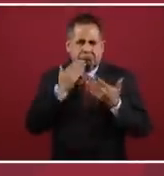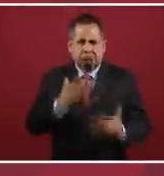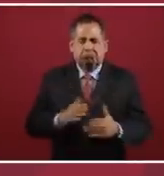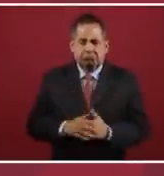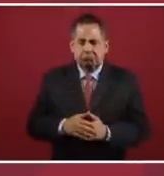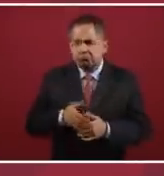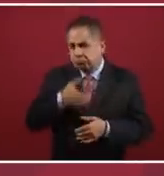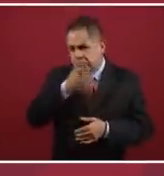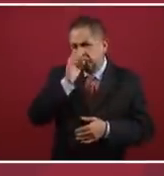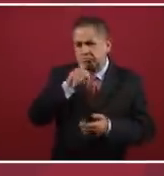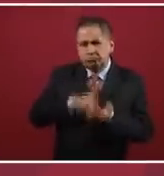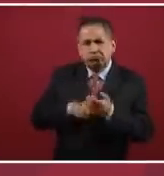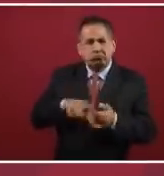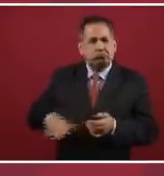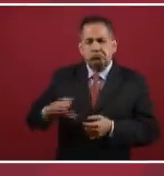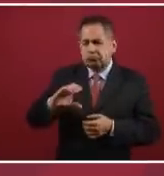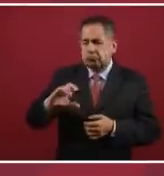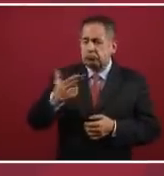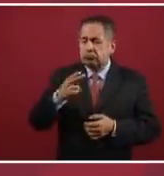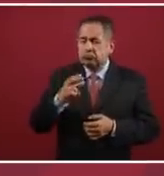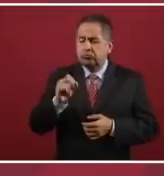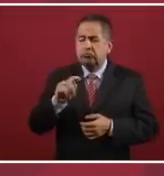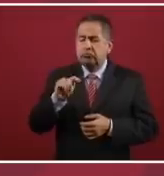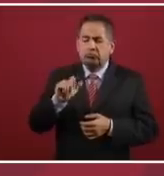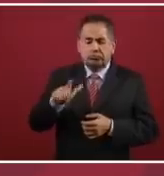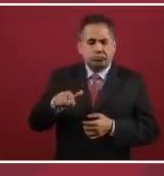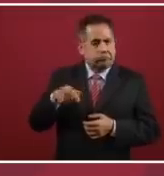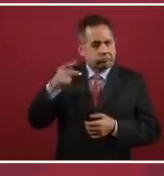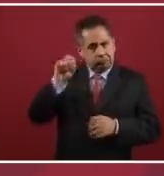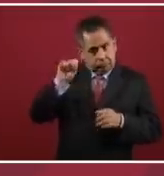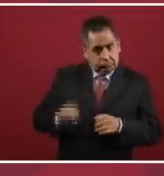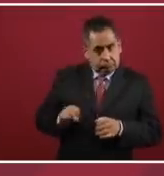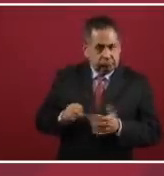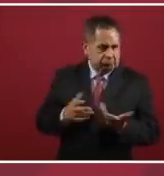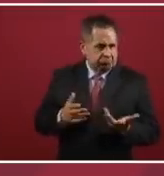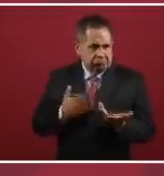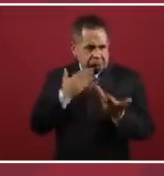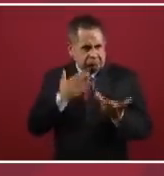que toman los choles o los chontales, o